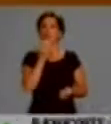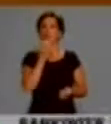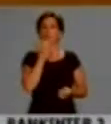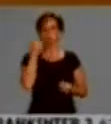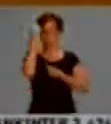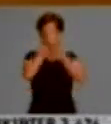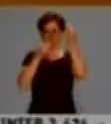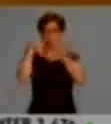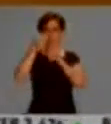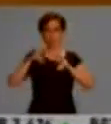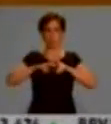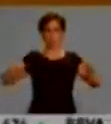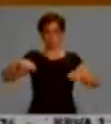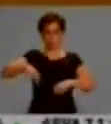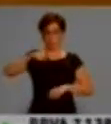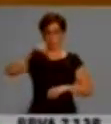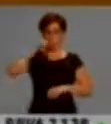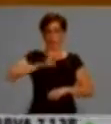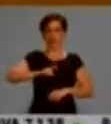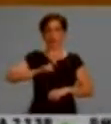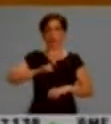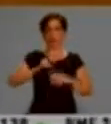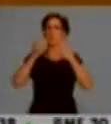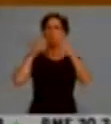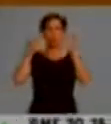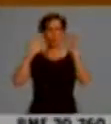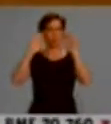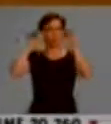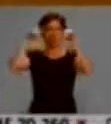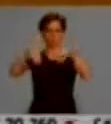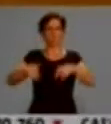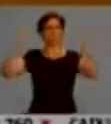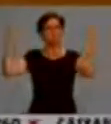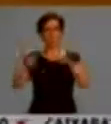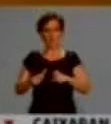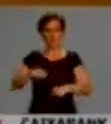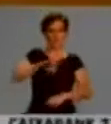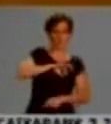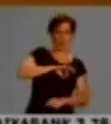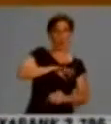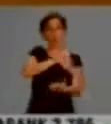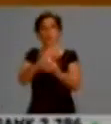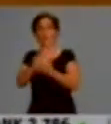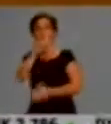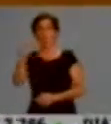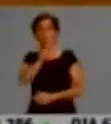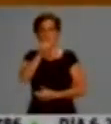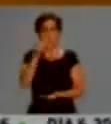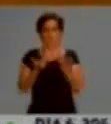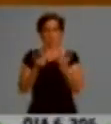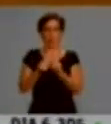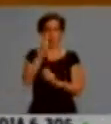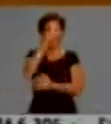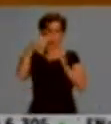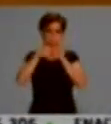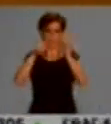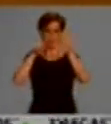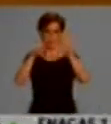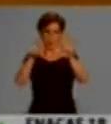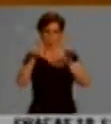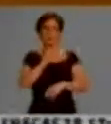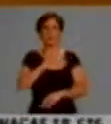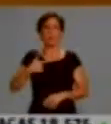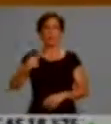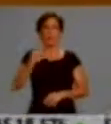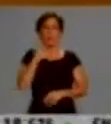desde principios de año, es la mayor caída del paro entre enero y julio desde 2006, es decir,